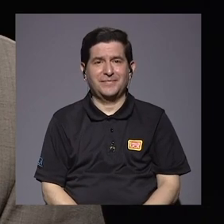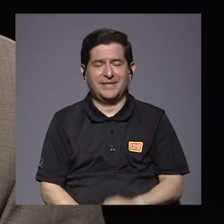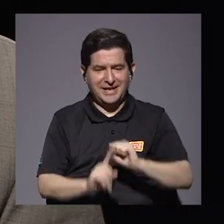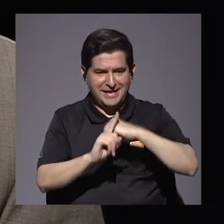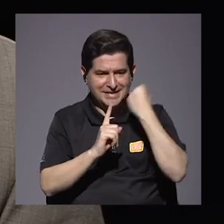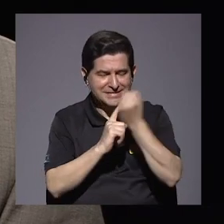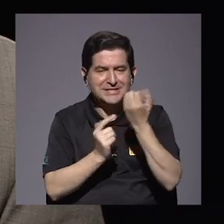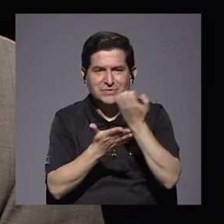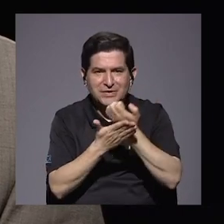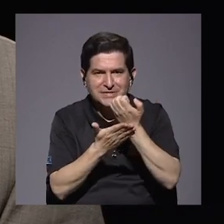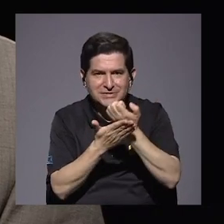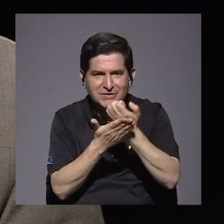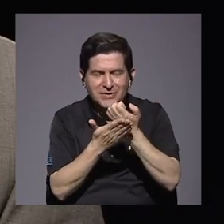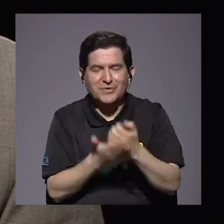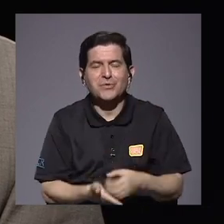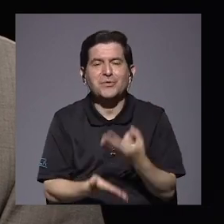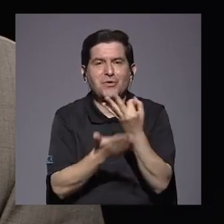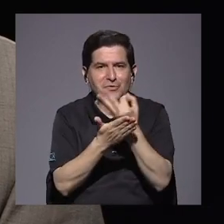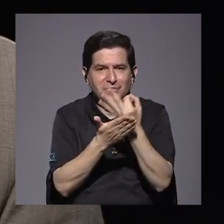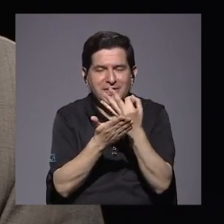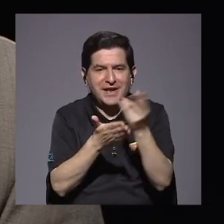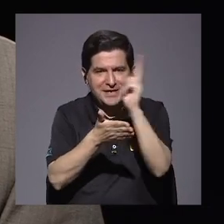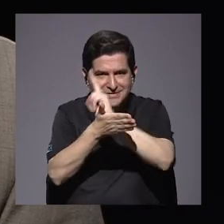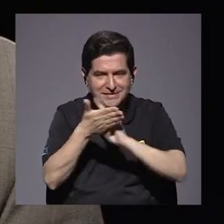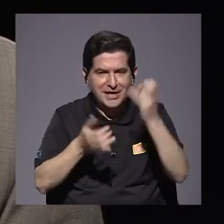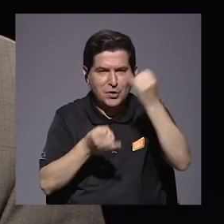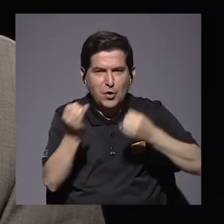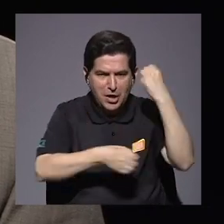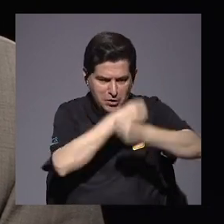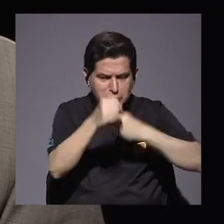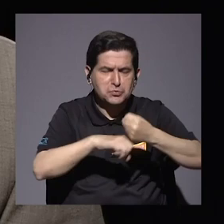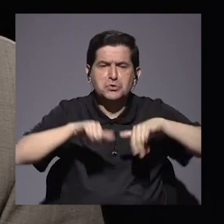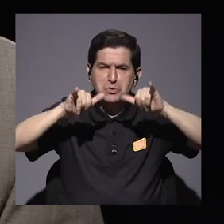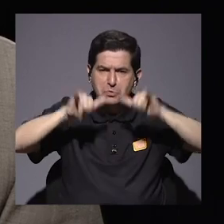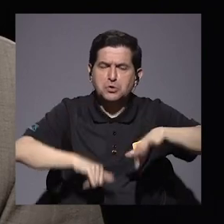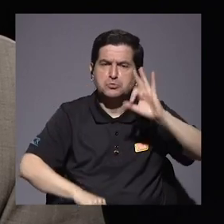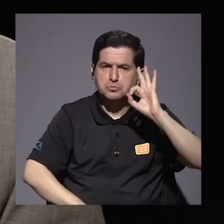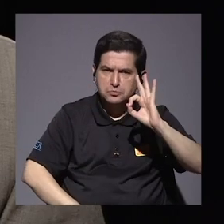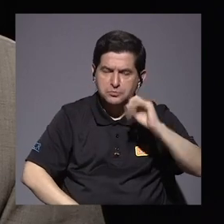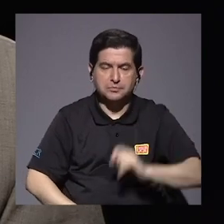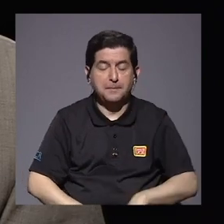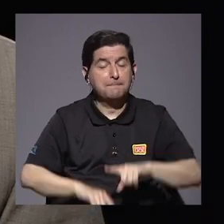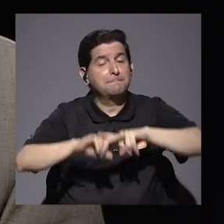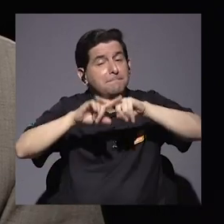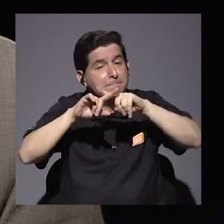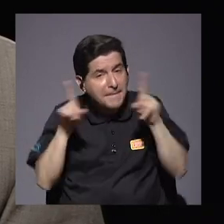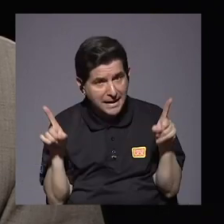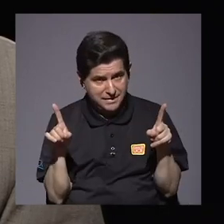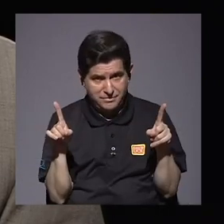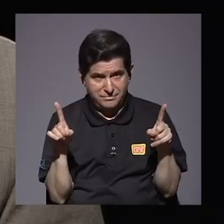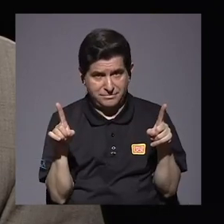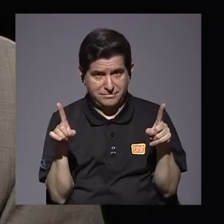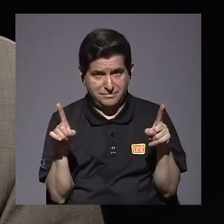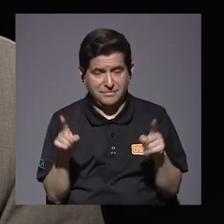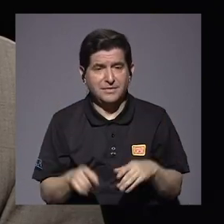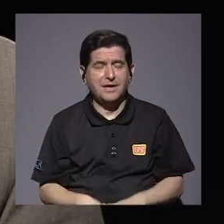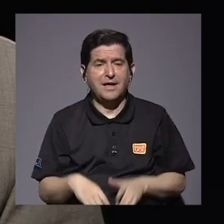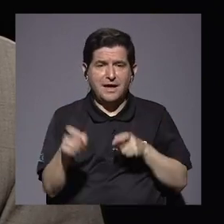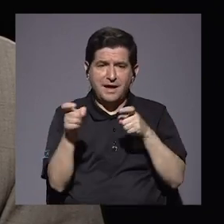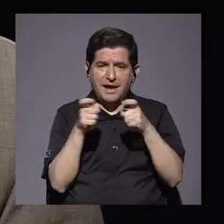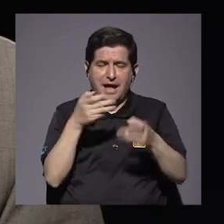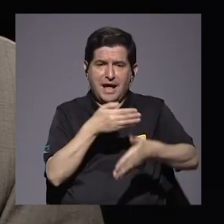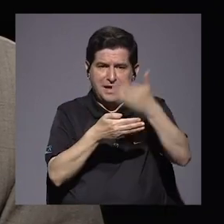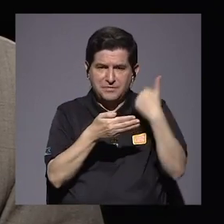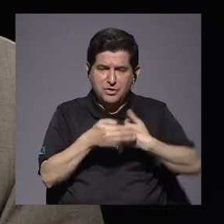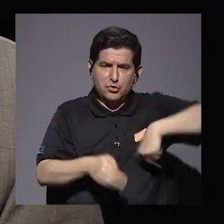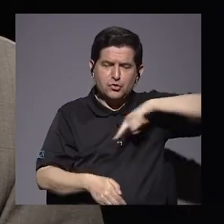El estado de las finanzas de la universidad durante los últimos años ha sido estable. No obstante, en la